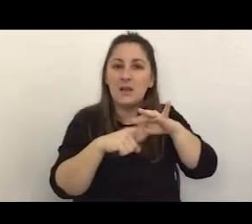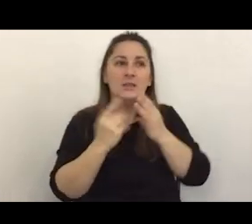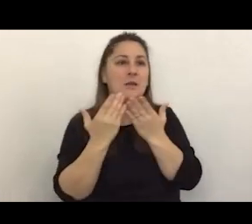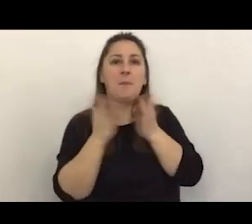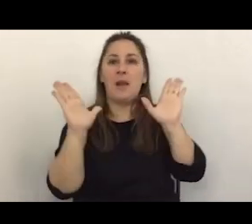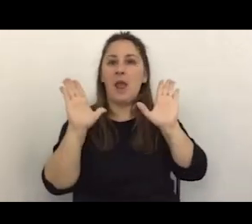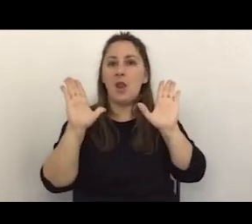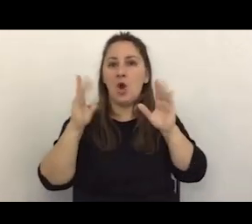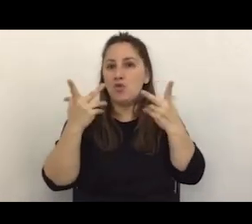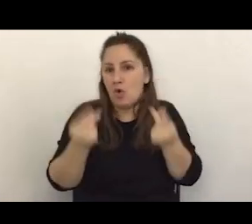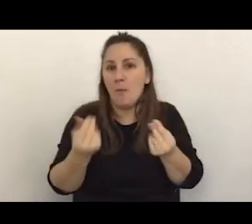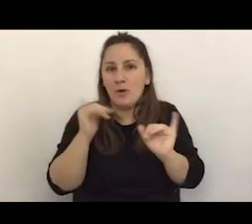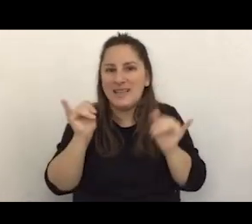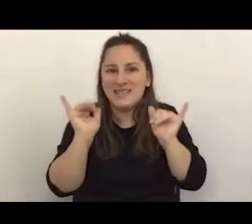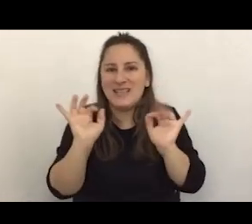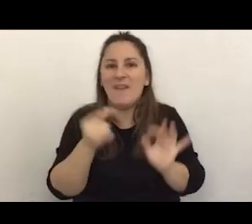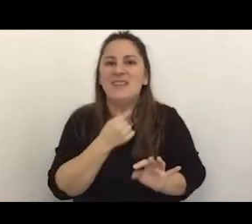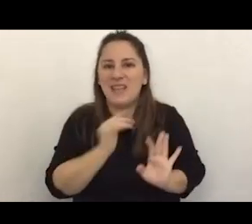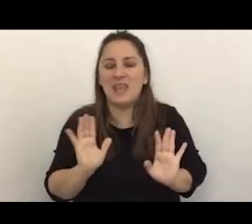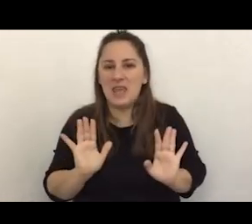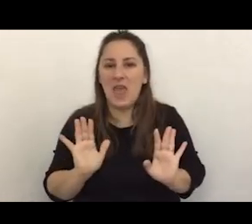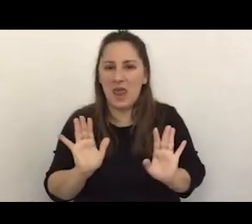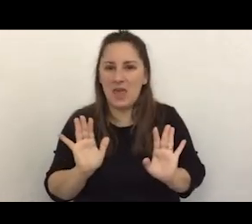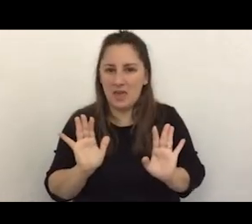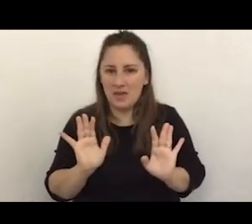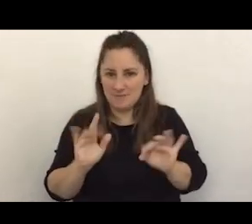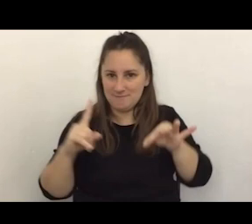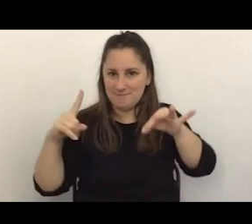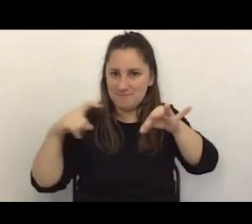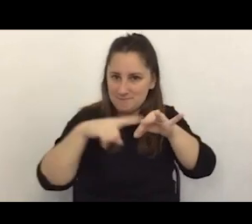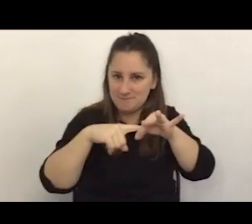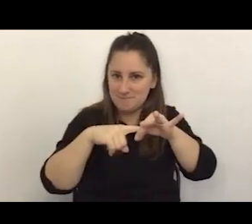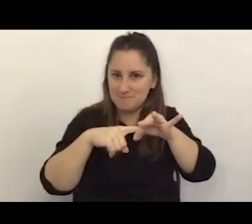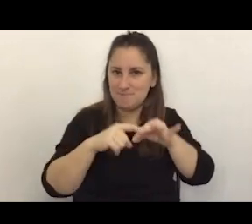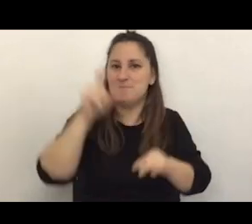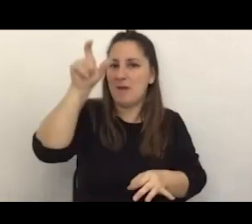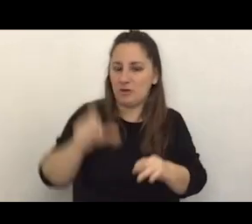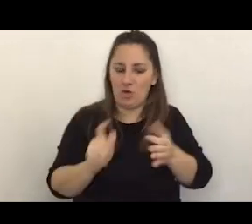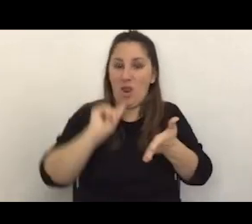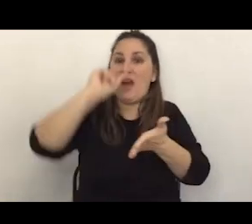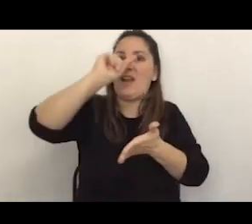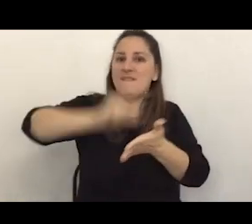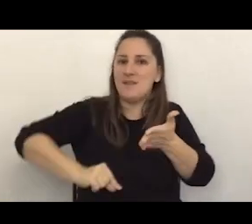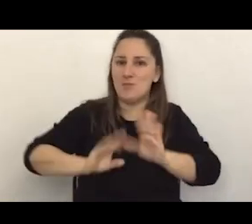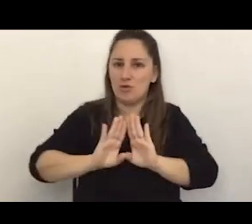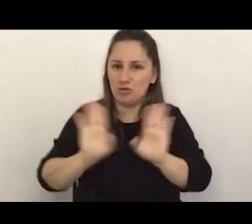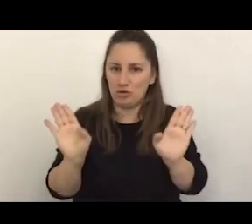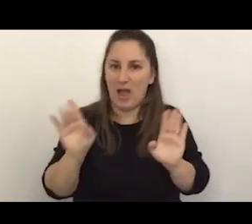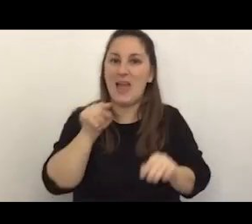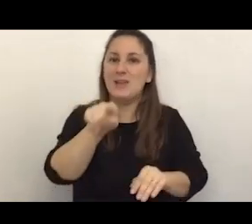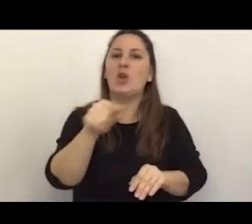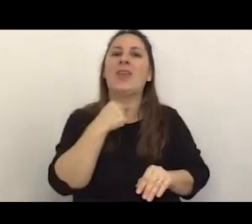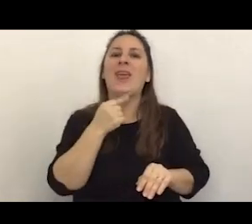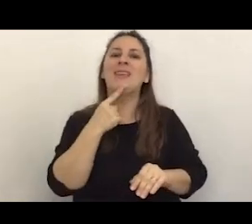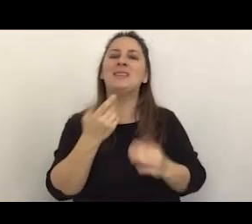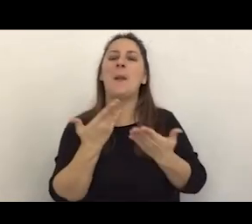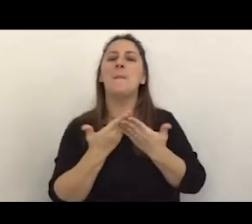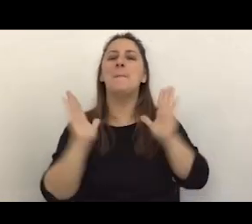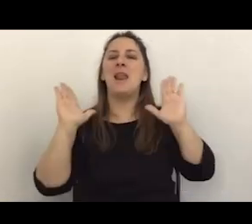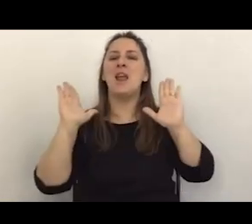o eventualmente error en la persona que ha firmado ese consentimiento. A eso se refiere con pleno y